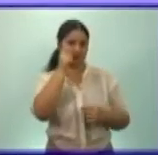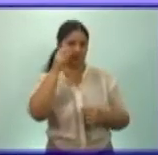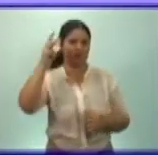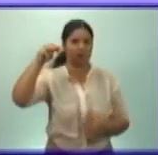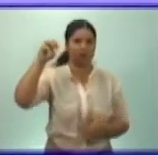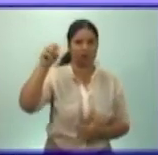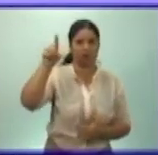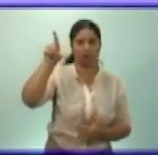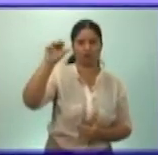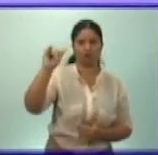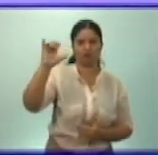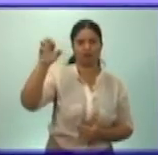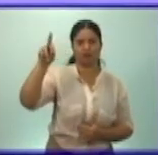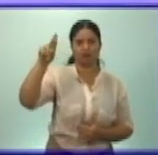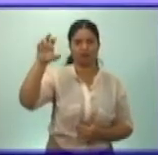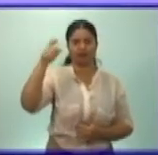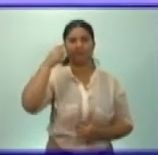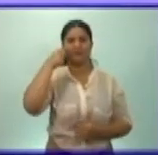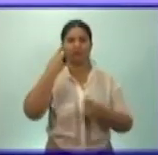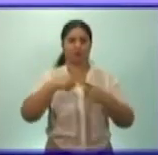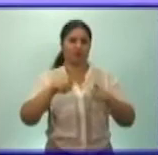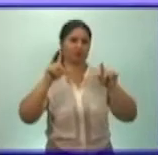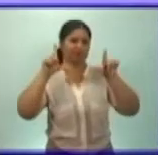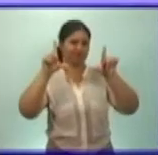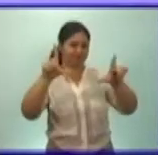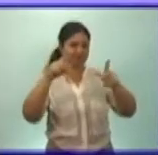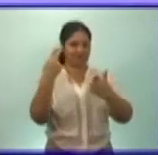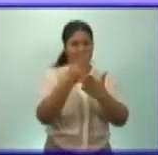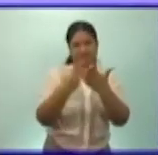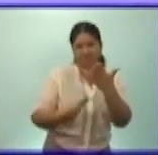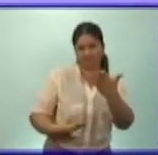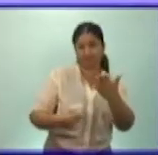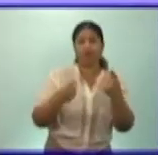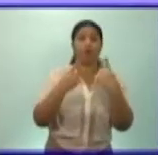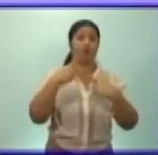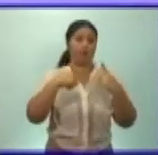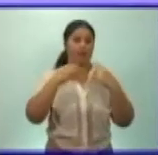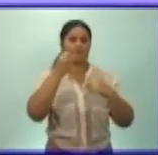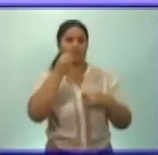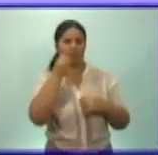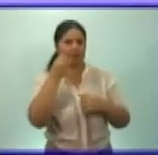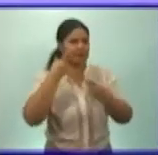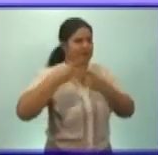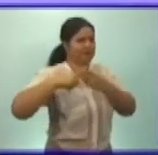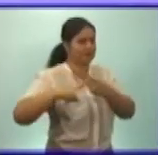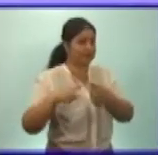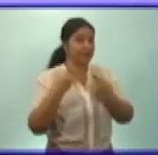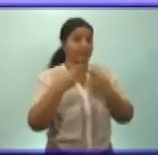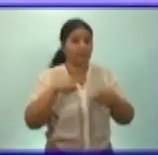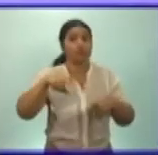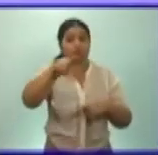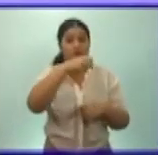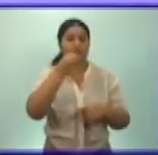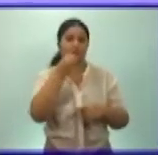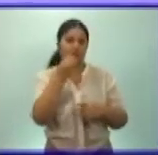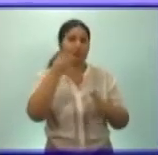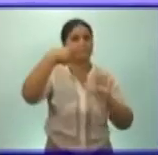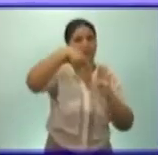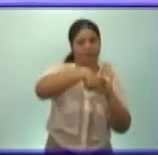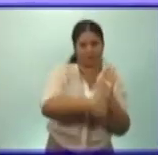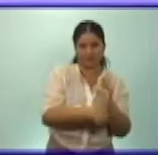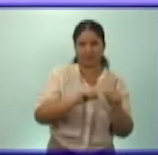las imágenes de Molière que aparecen, que hay algunas que les van a resultar muy sugerentes y que después vamos a comentar del por